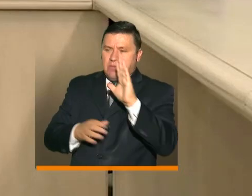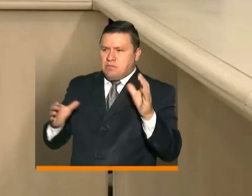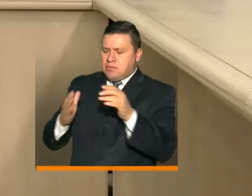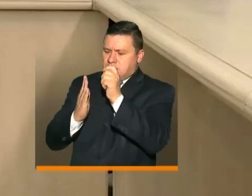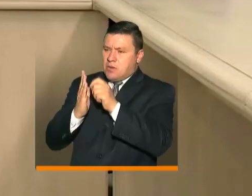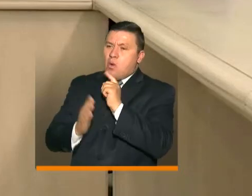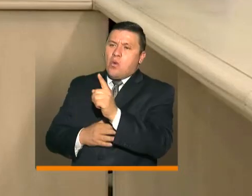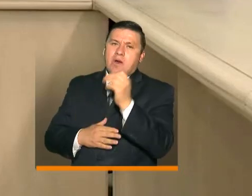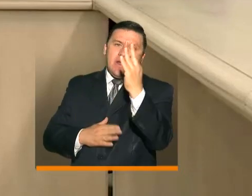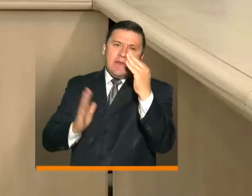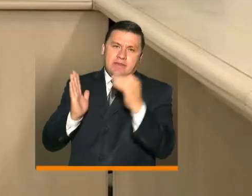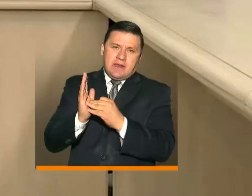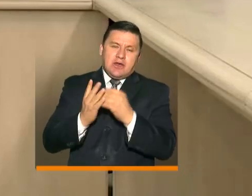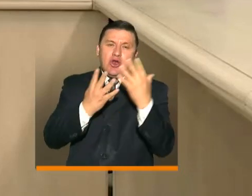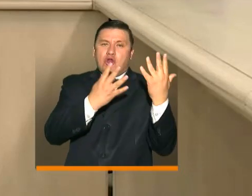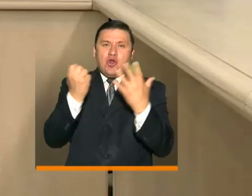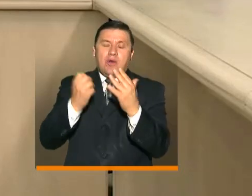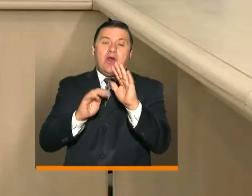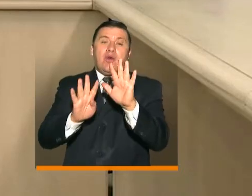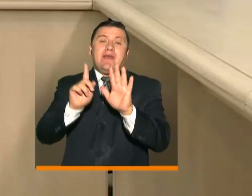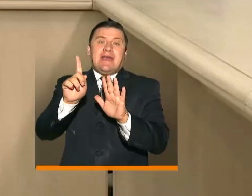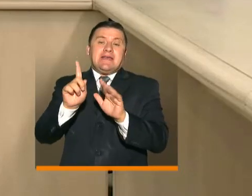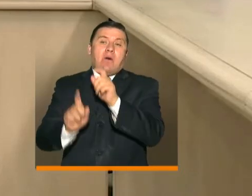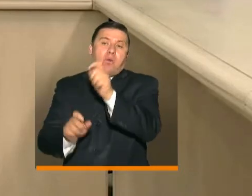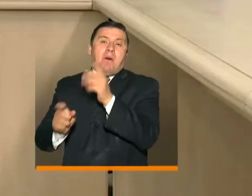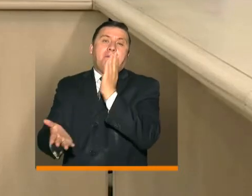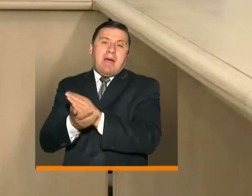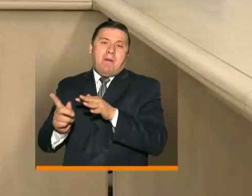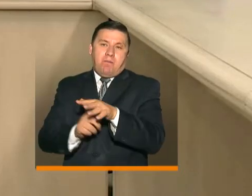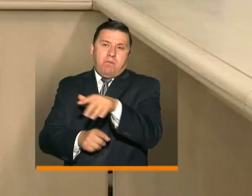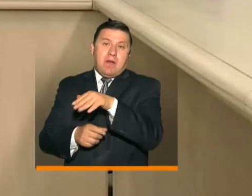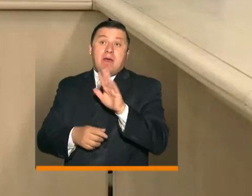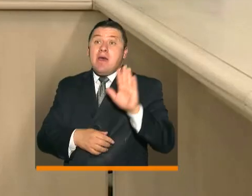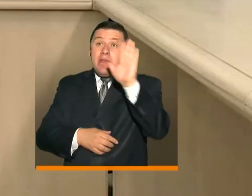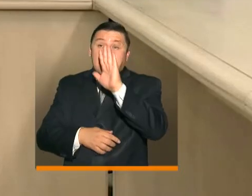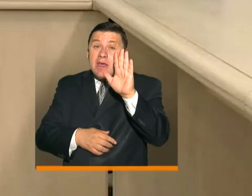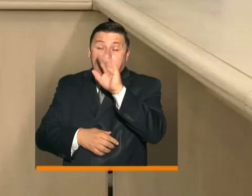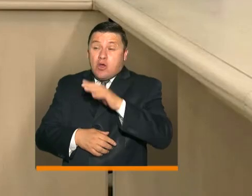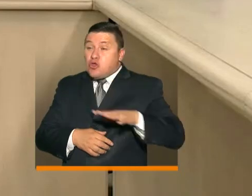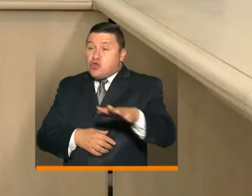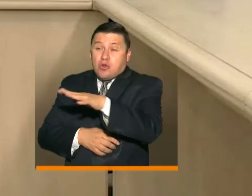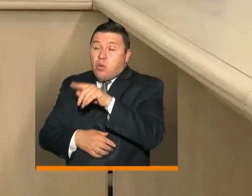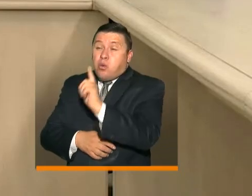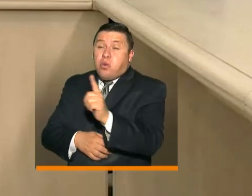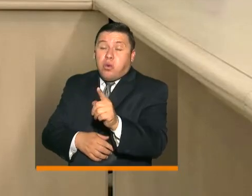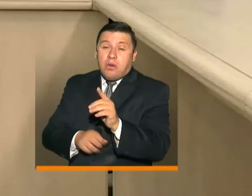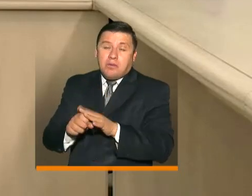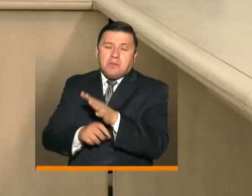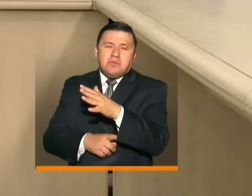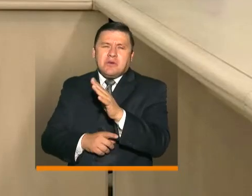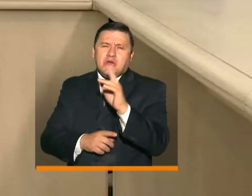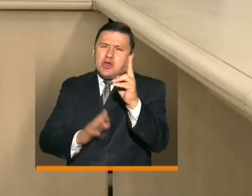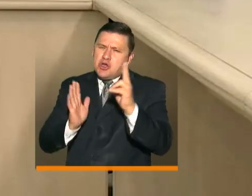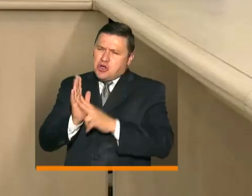tenemos 3.996 casos en el departamento, con más o